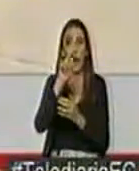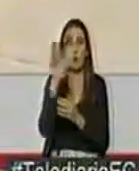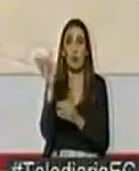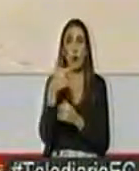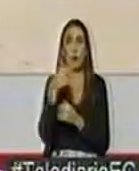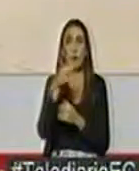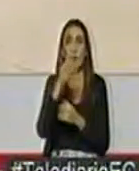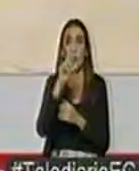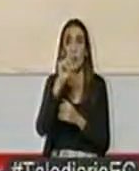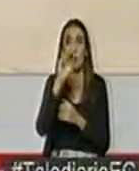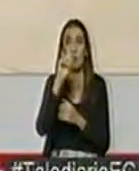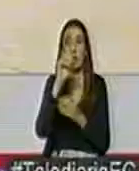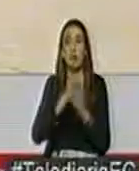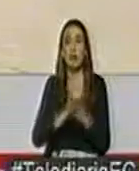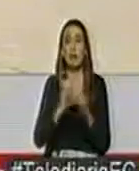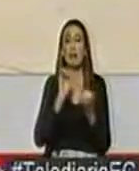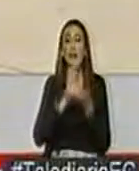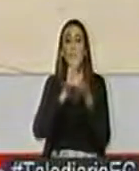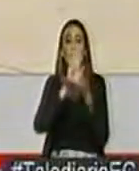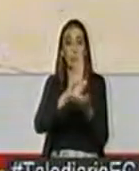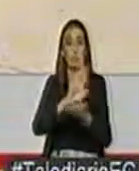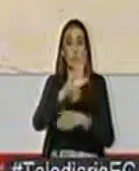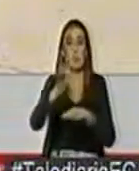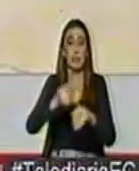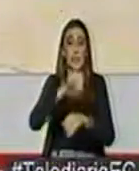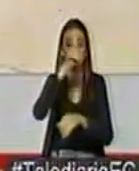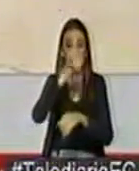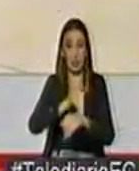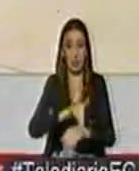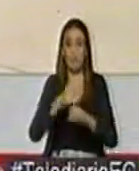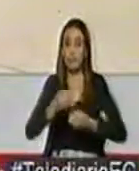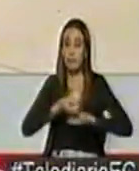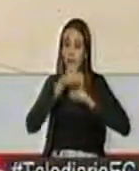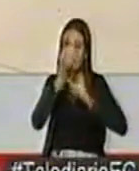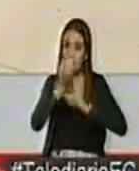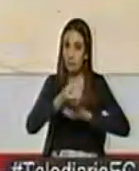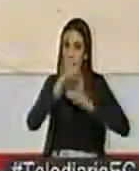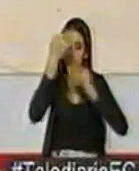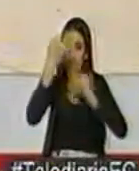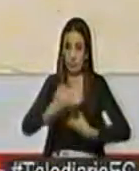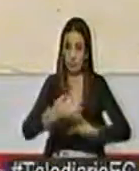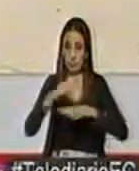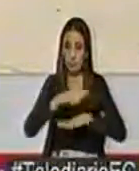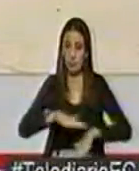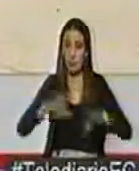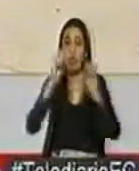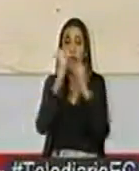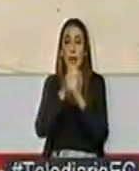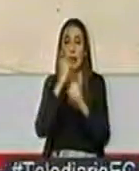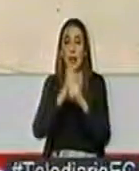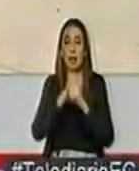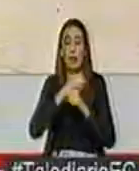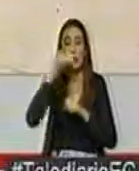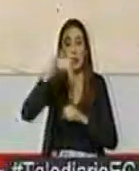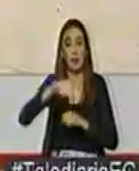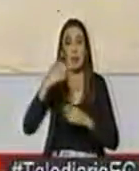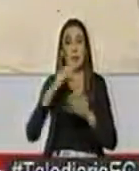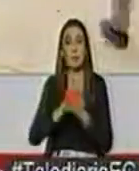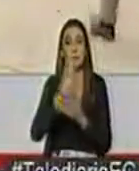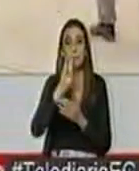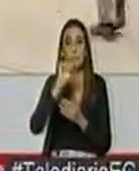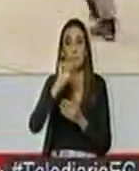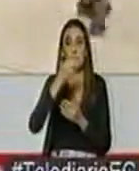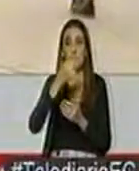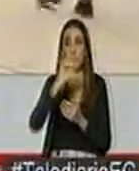Directivo del Instituto Ecuatoriano de Seguridad Social, por ofrecernos información sobre el trabajo que se está ejecutando aquí en la ciudad de Bahía de